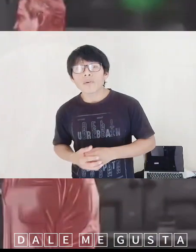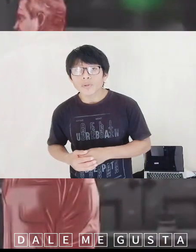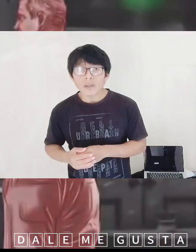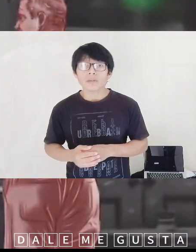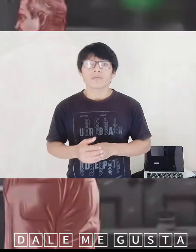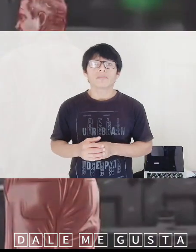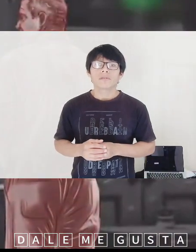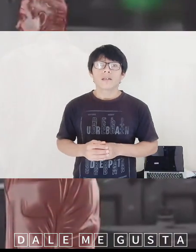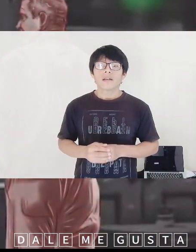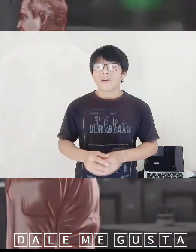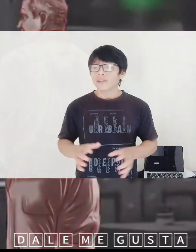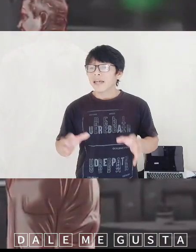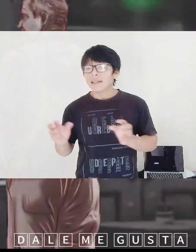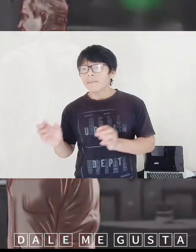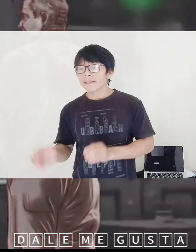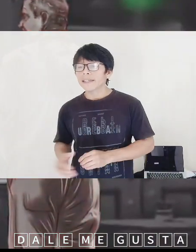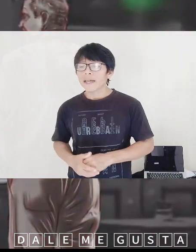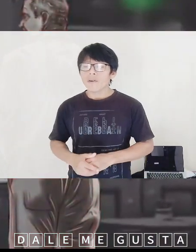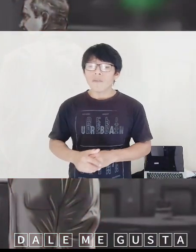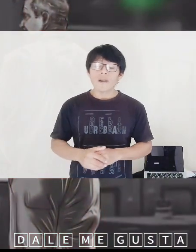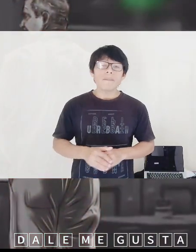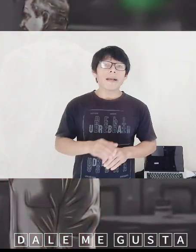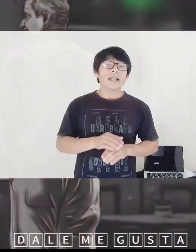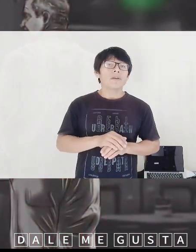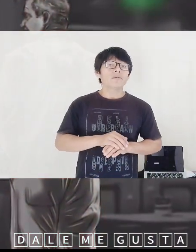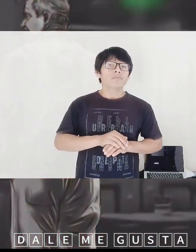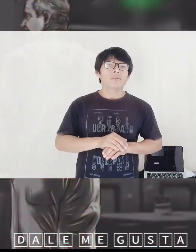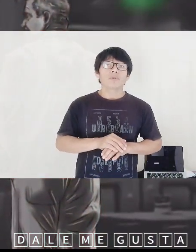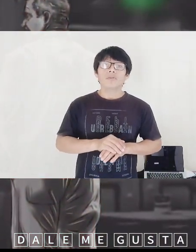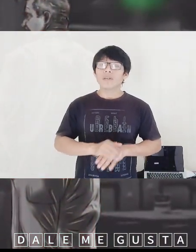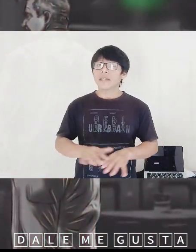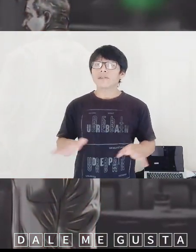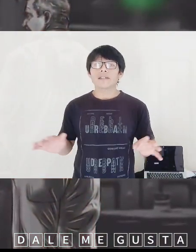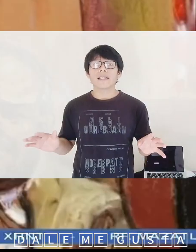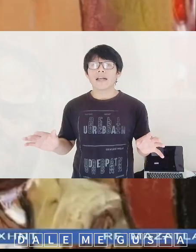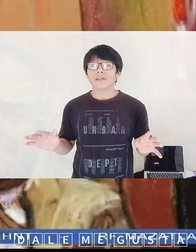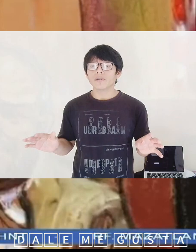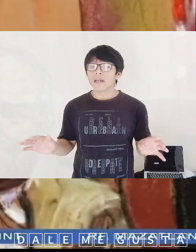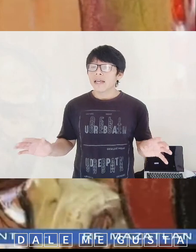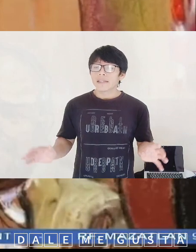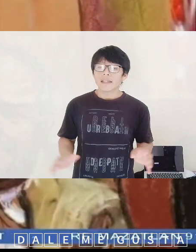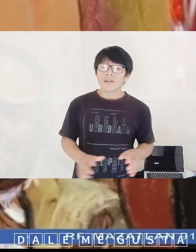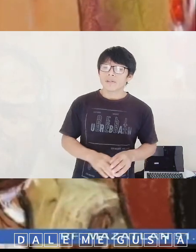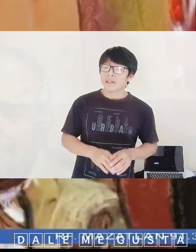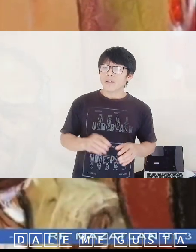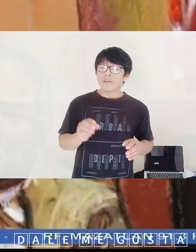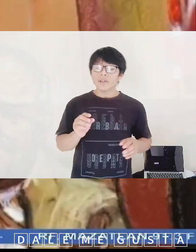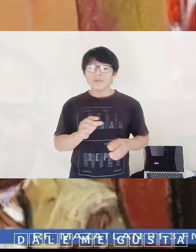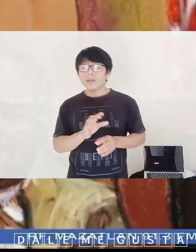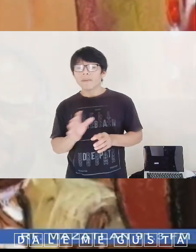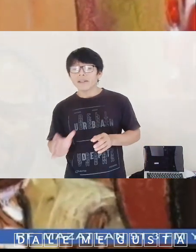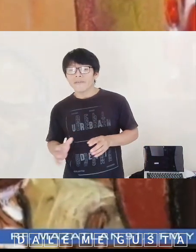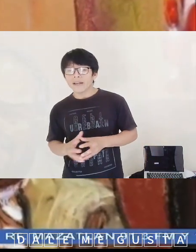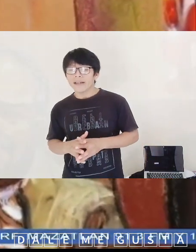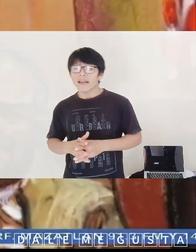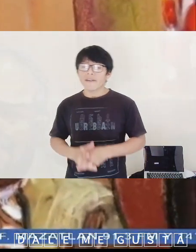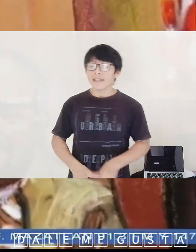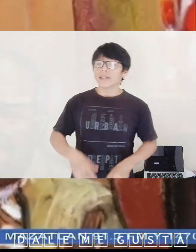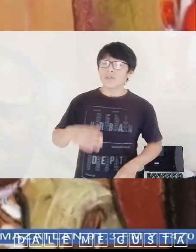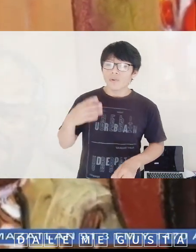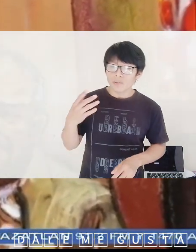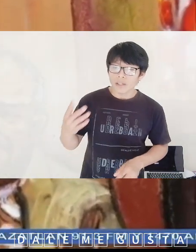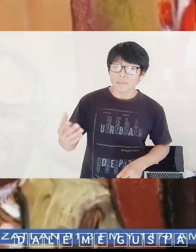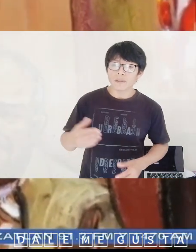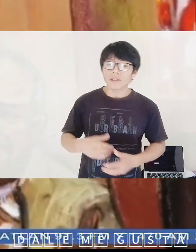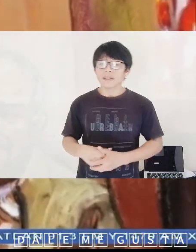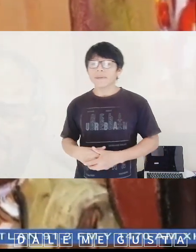estaba metiendo en algo chueco. O sea, investigalo. Felipe Calderón no quiso hacer caso. Se lo di, no solamente fue Herrera Valle,